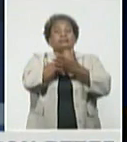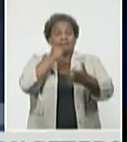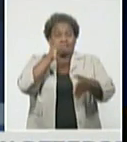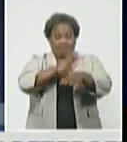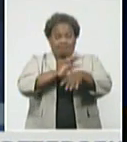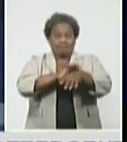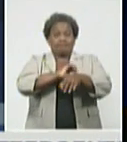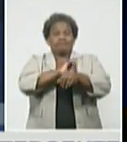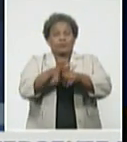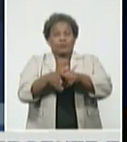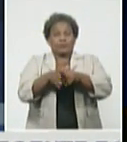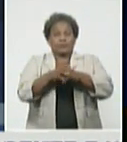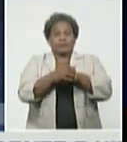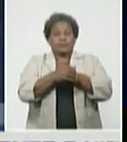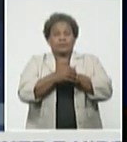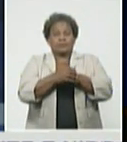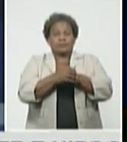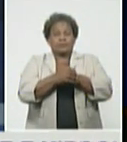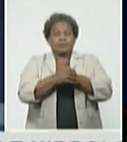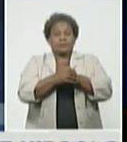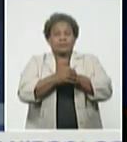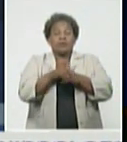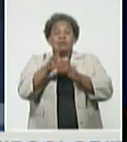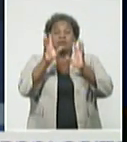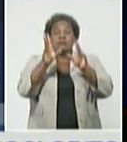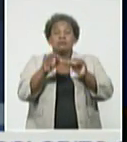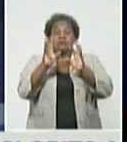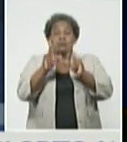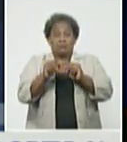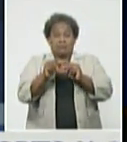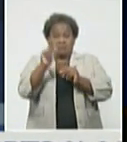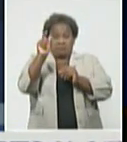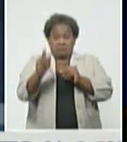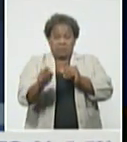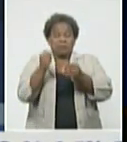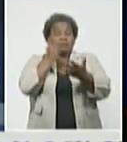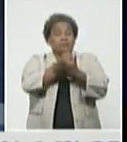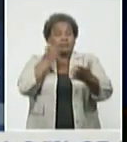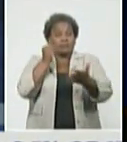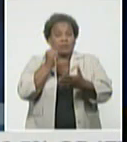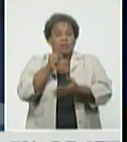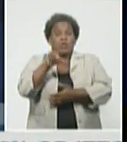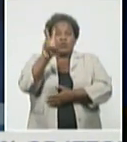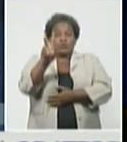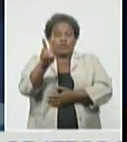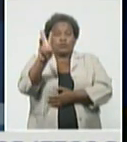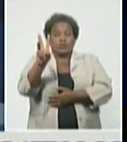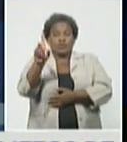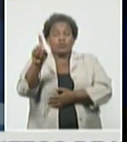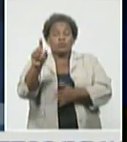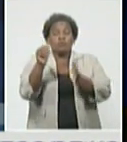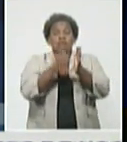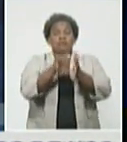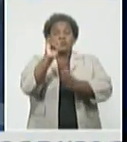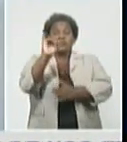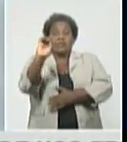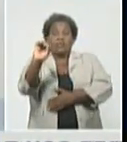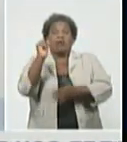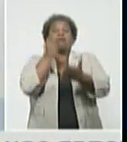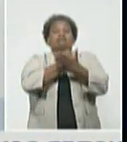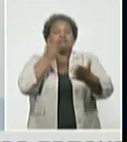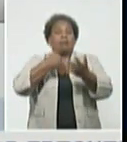COVID, lo que la cifra de casos confirmados con los 231.060 que se confirmaron